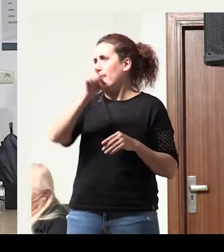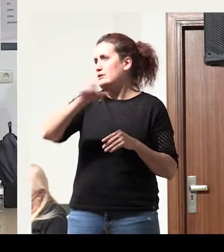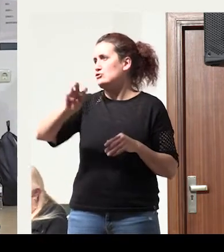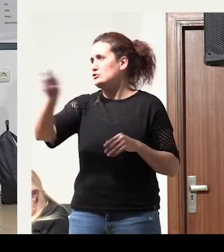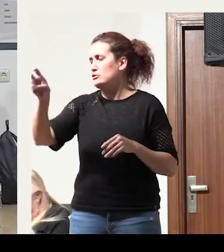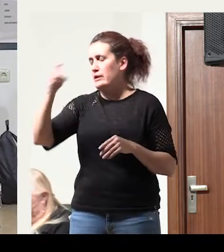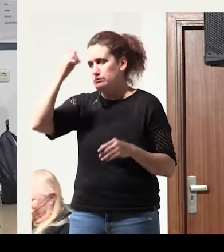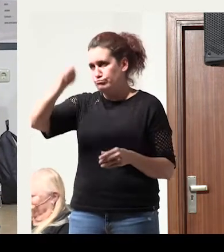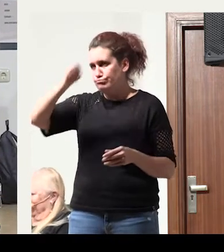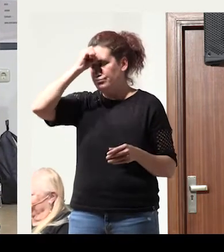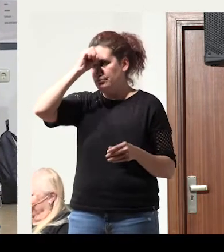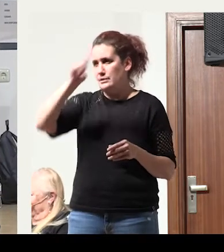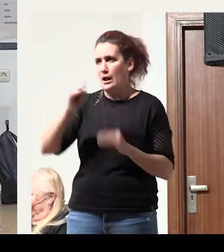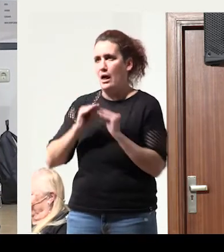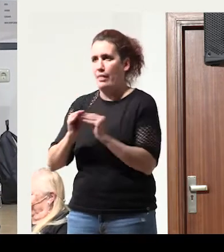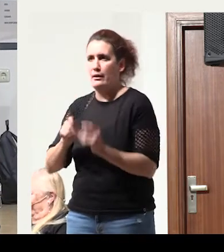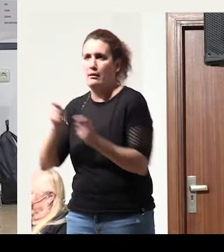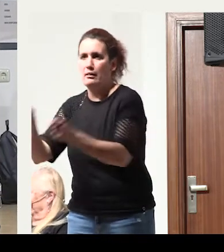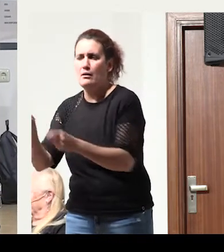hacer.